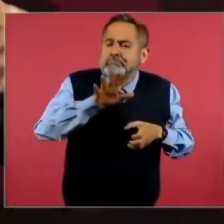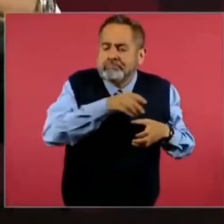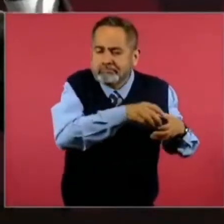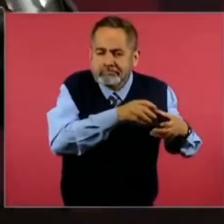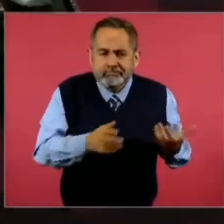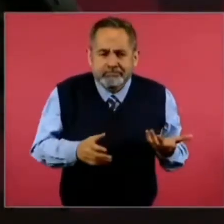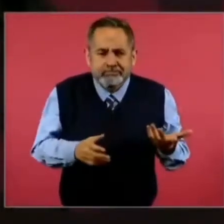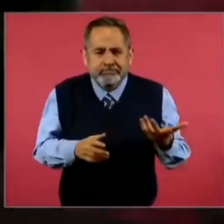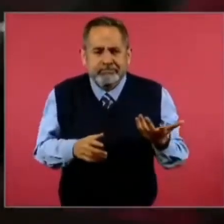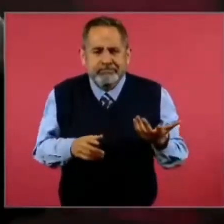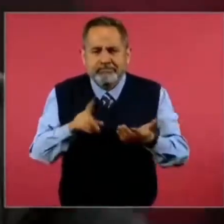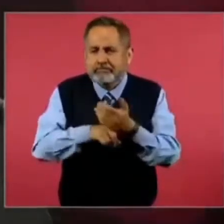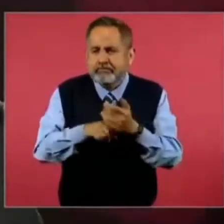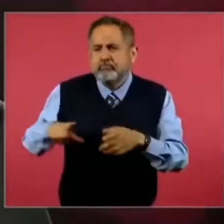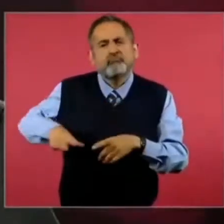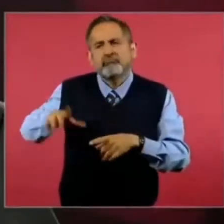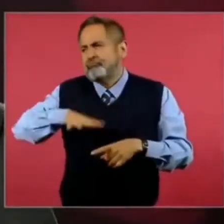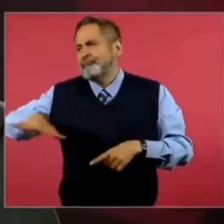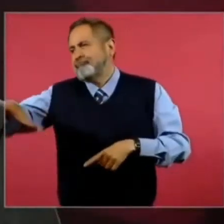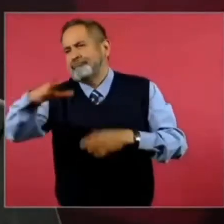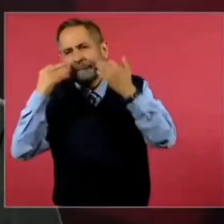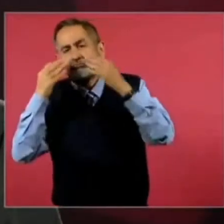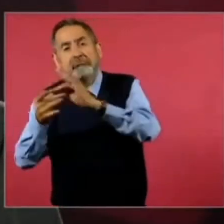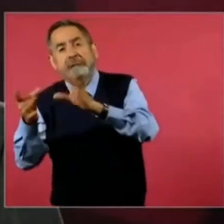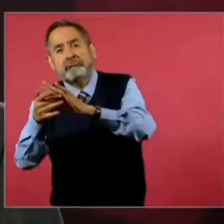o un gobierno paralelo.